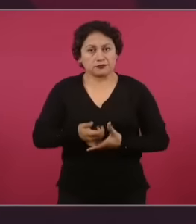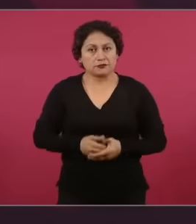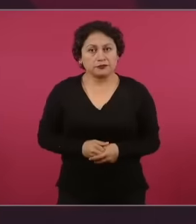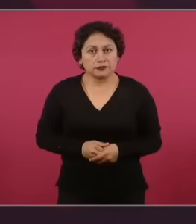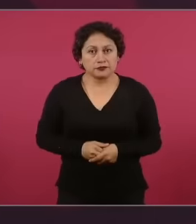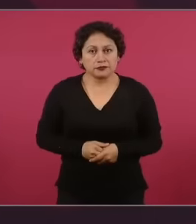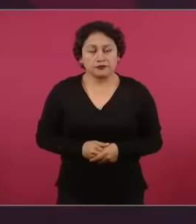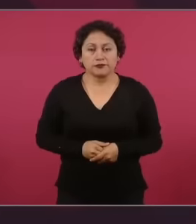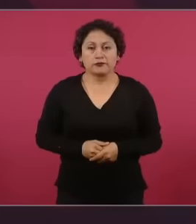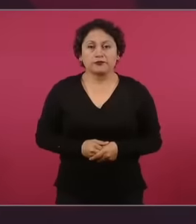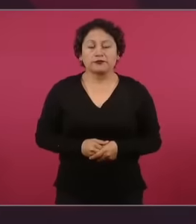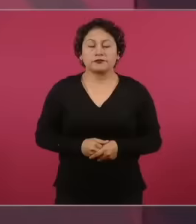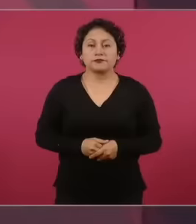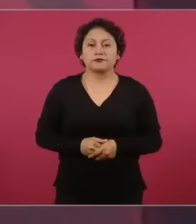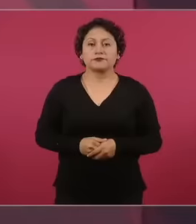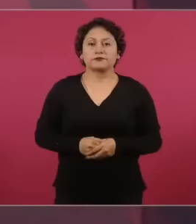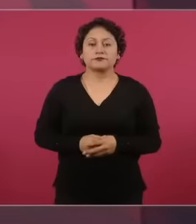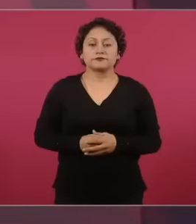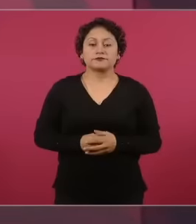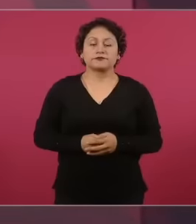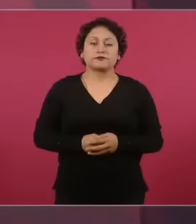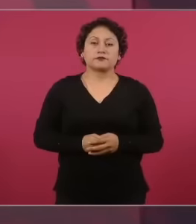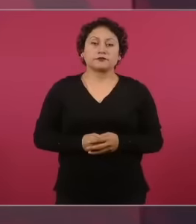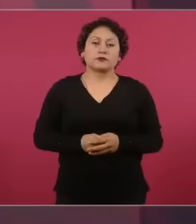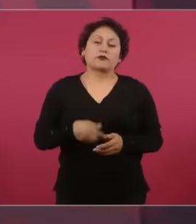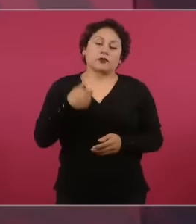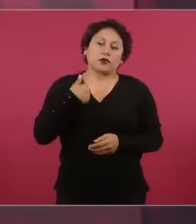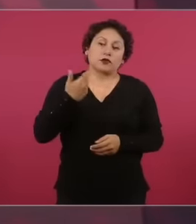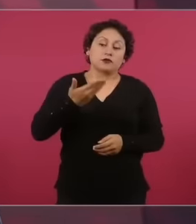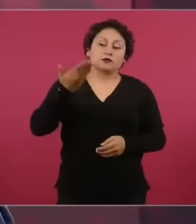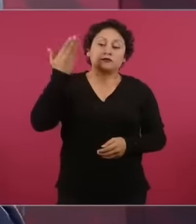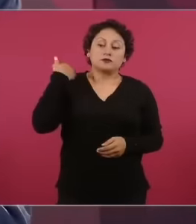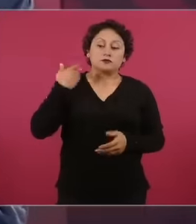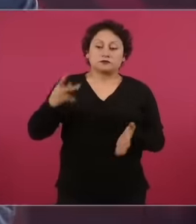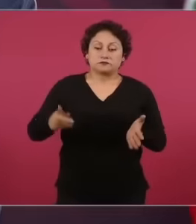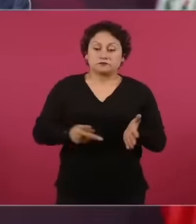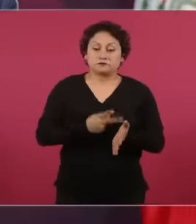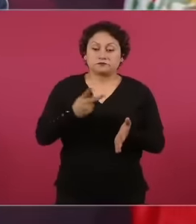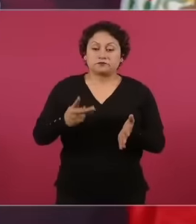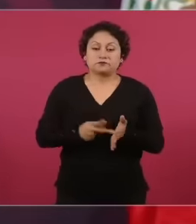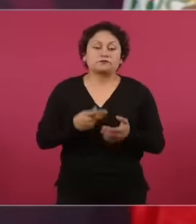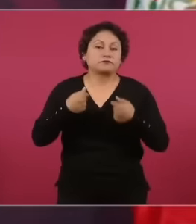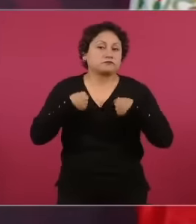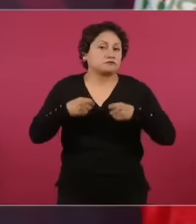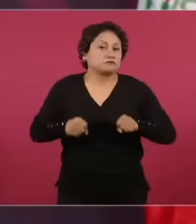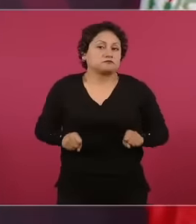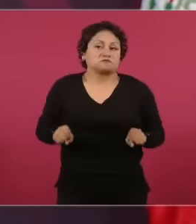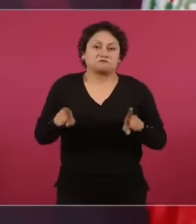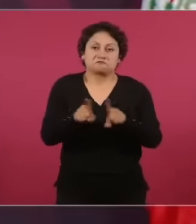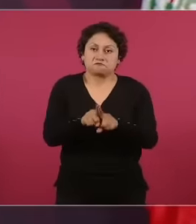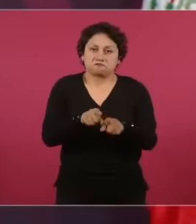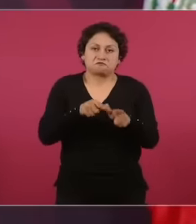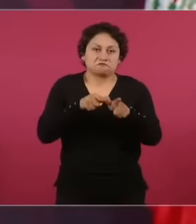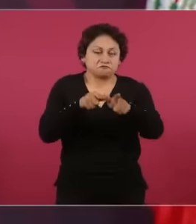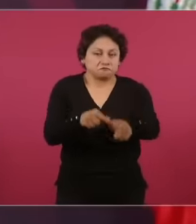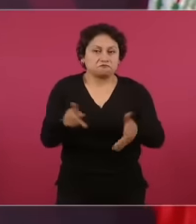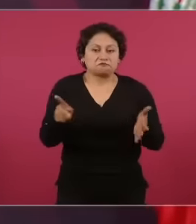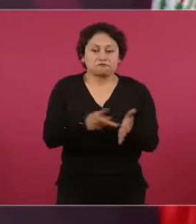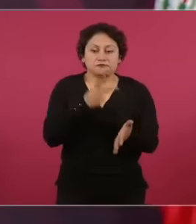Y he dicho y voy a seguir repitiendo que